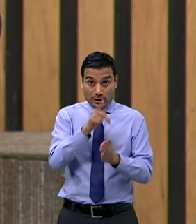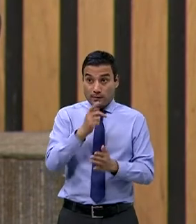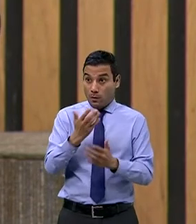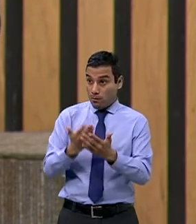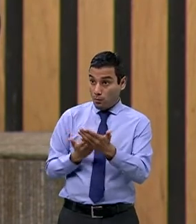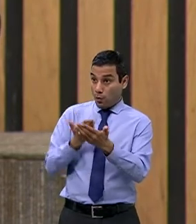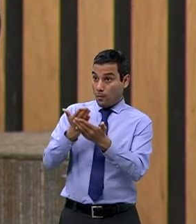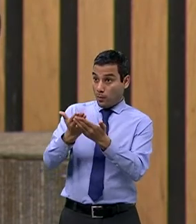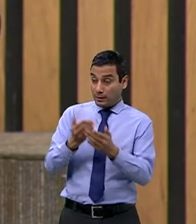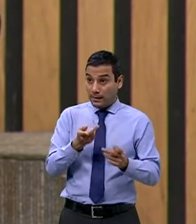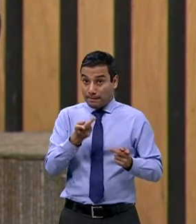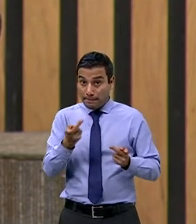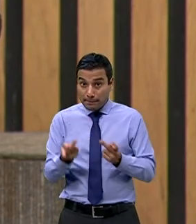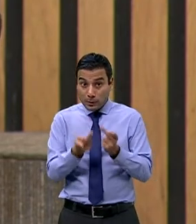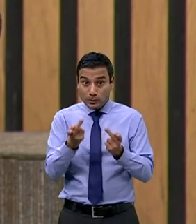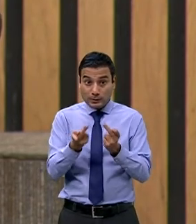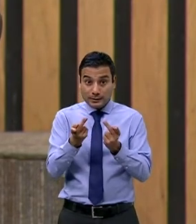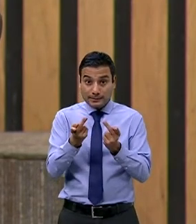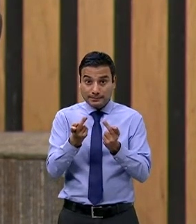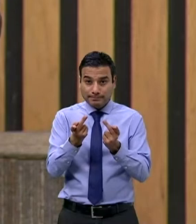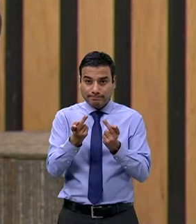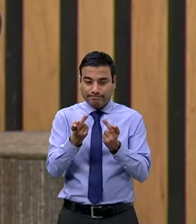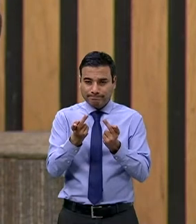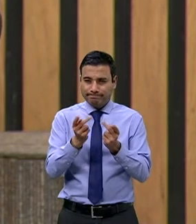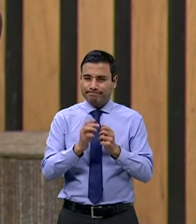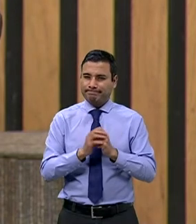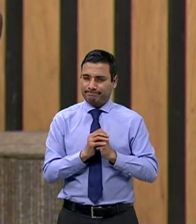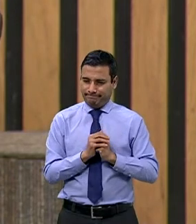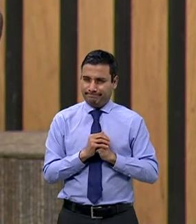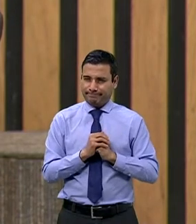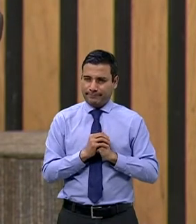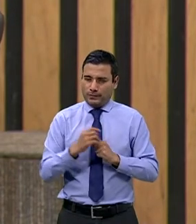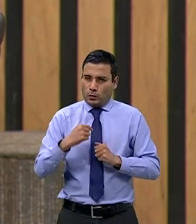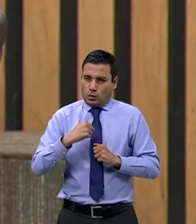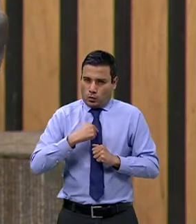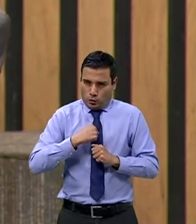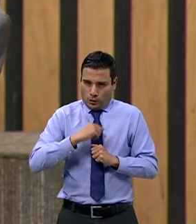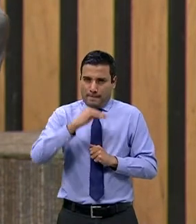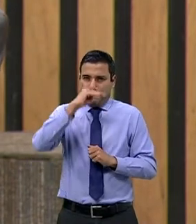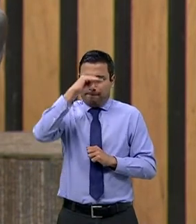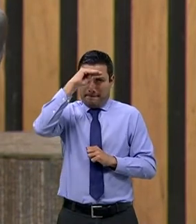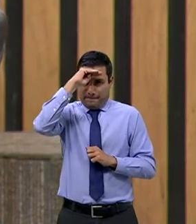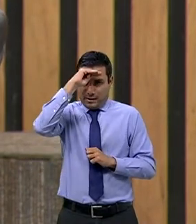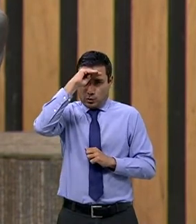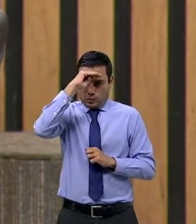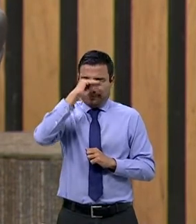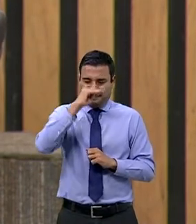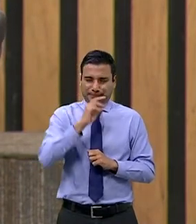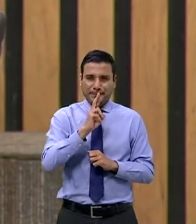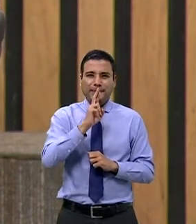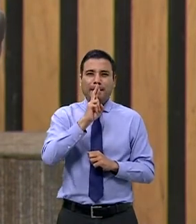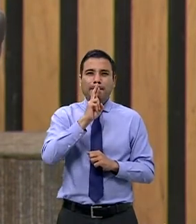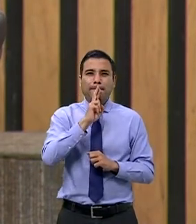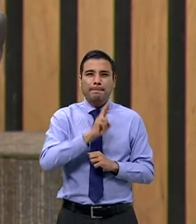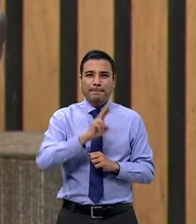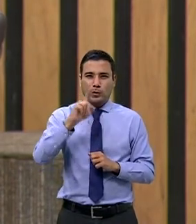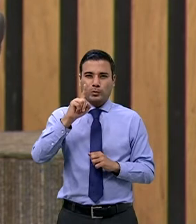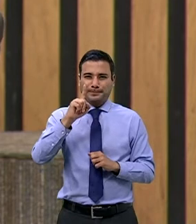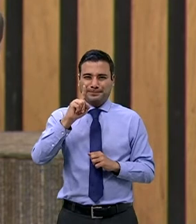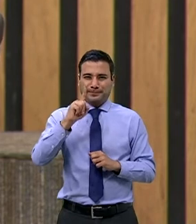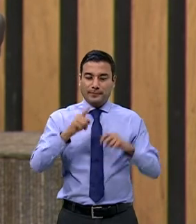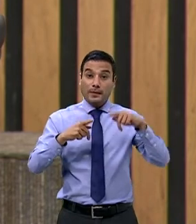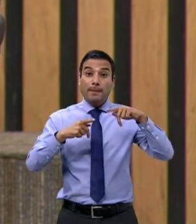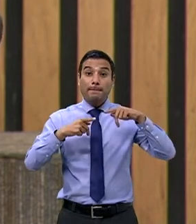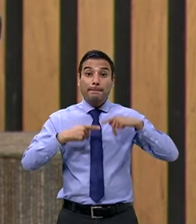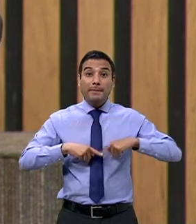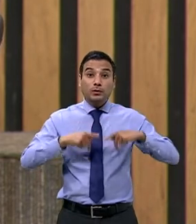naturaleza lo hagamos consultando a la ciudadanía mexicana aspectos